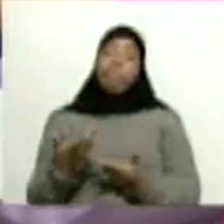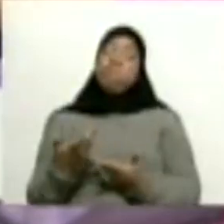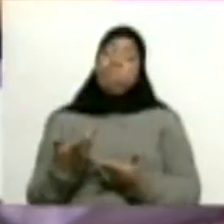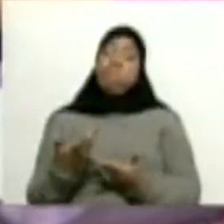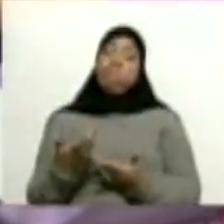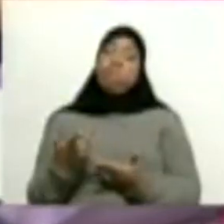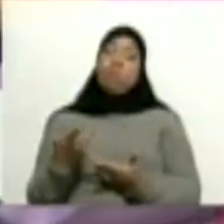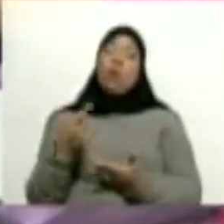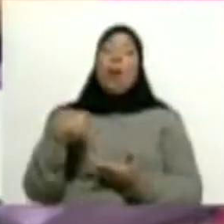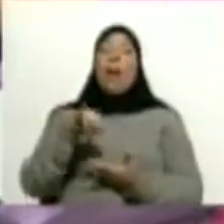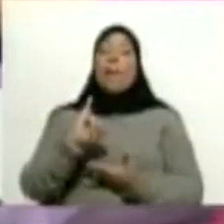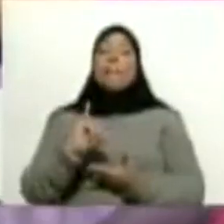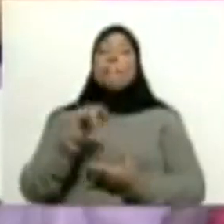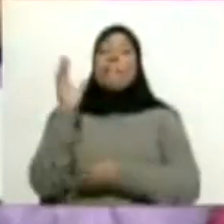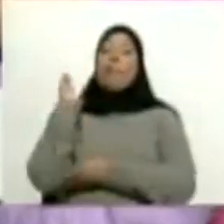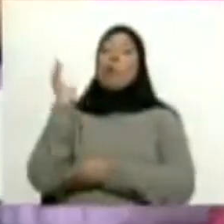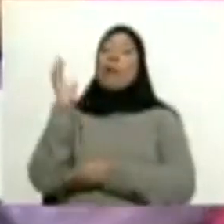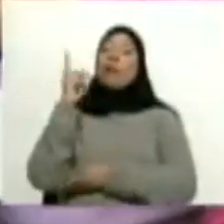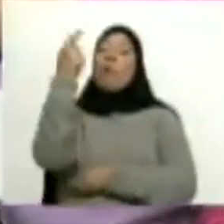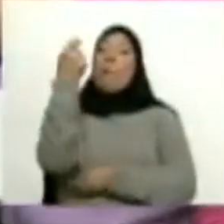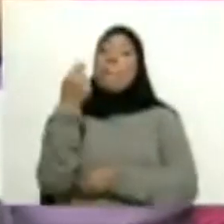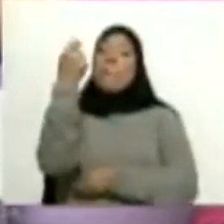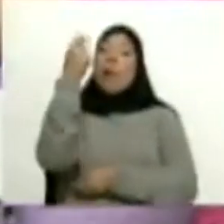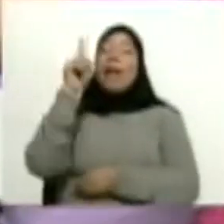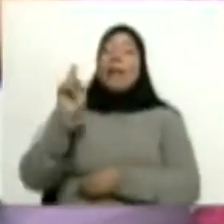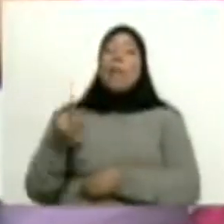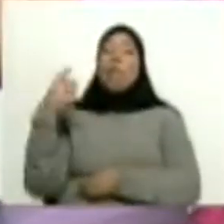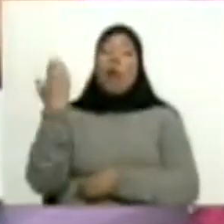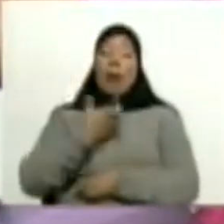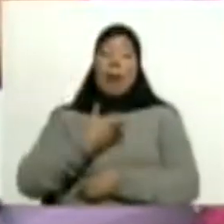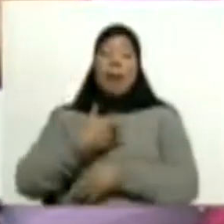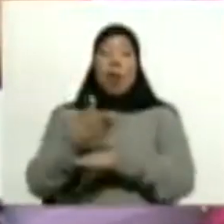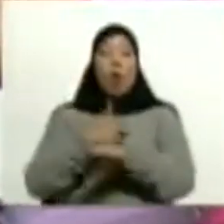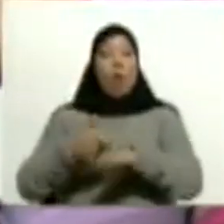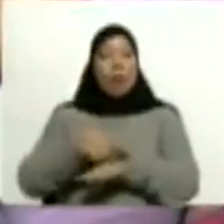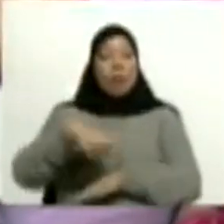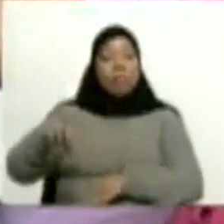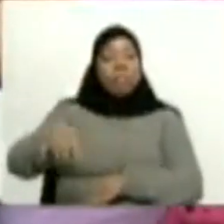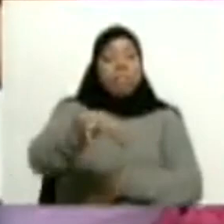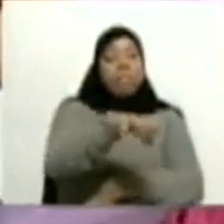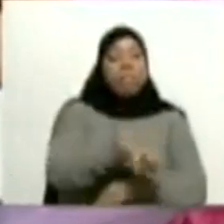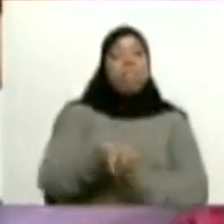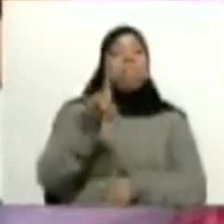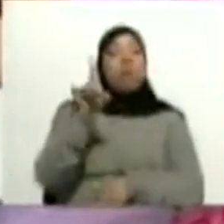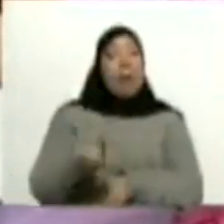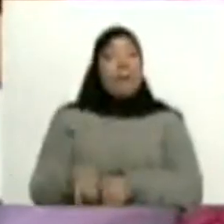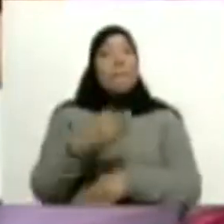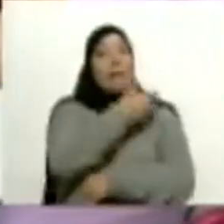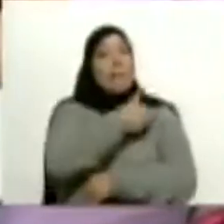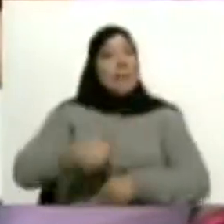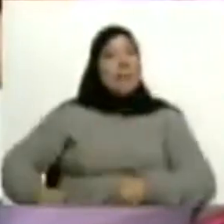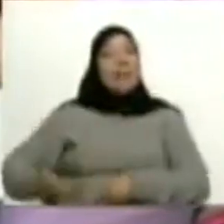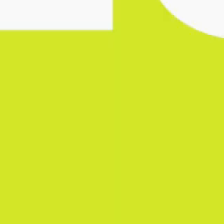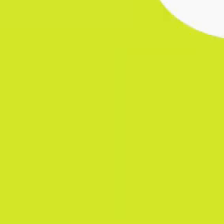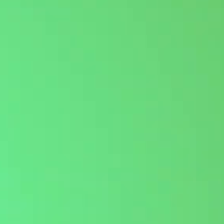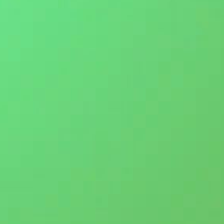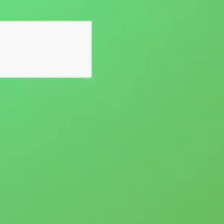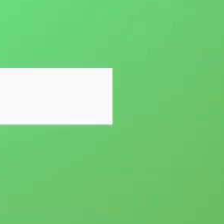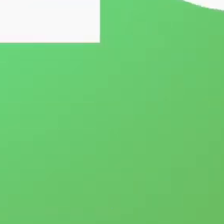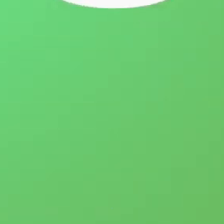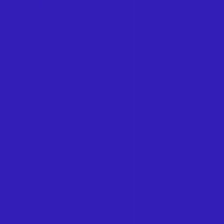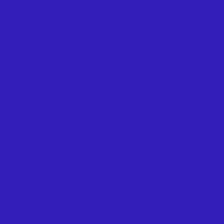Las elecciones parlamentarias, las elecciones de regionales, de alcaldes y gobernadores, también están en el horizonte para este Consejo Nacional Electoral.